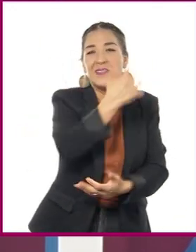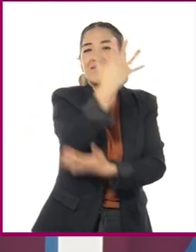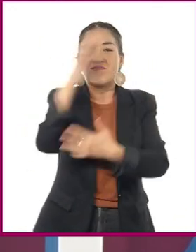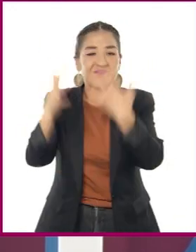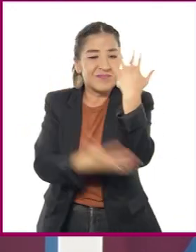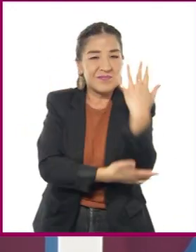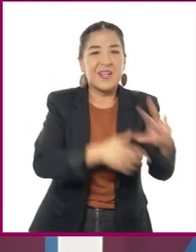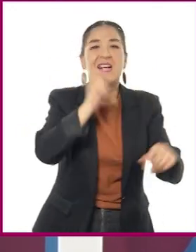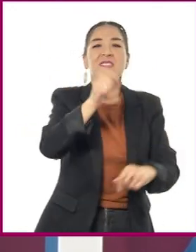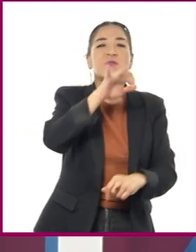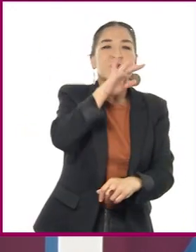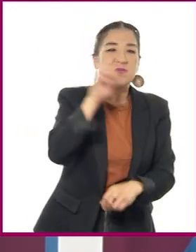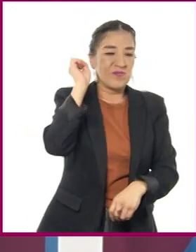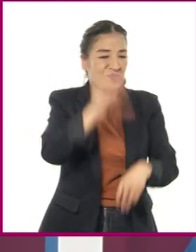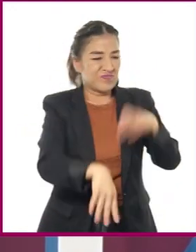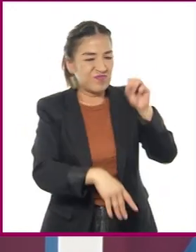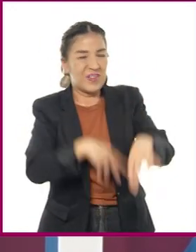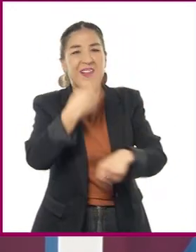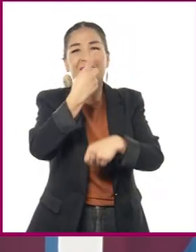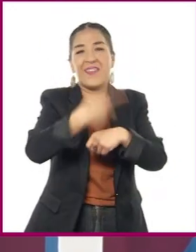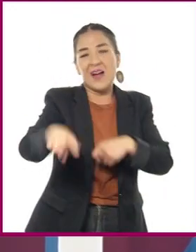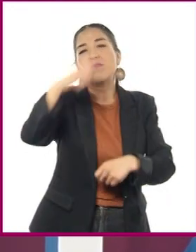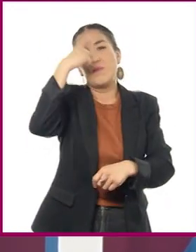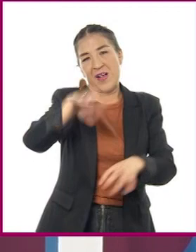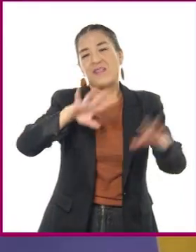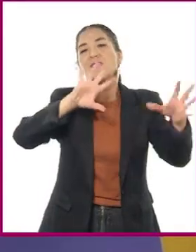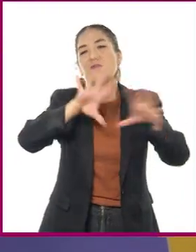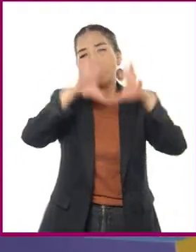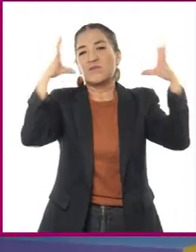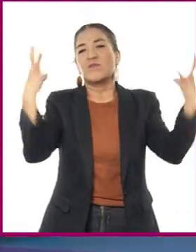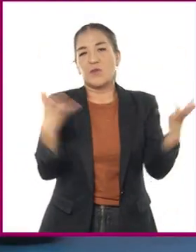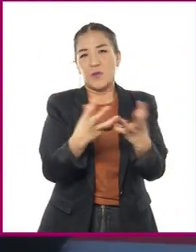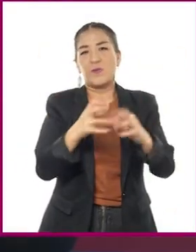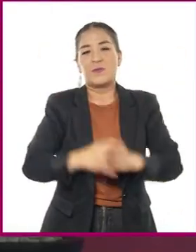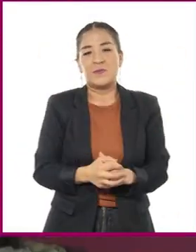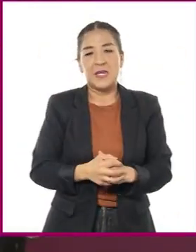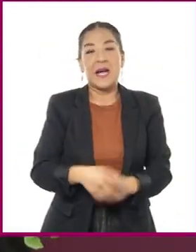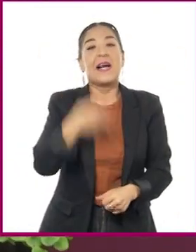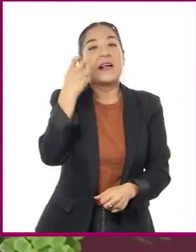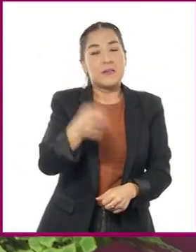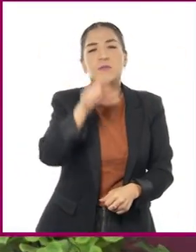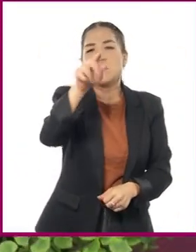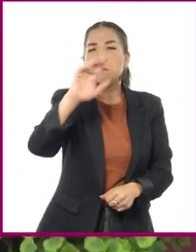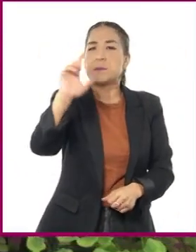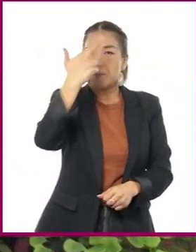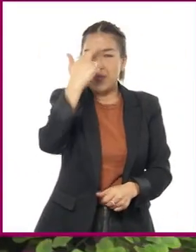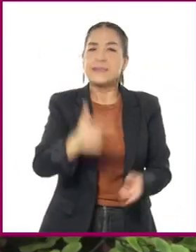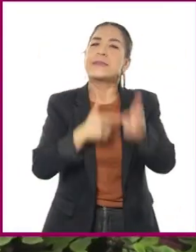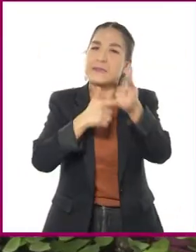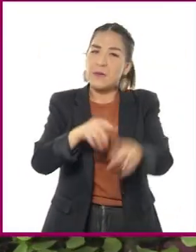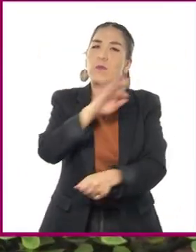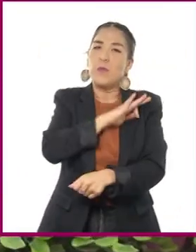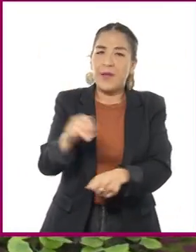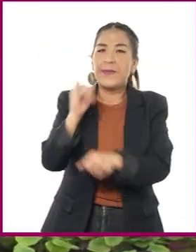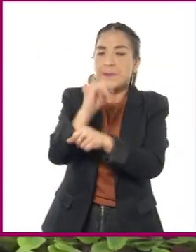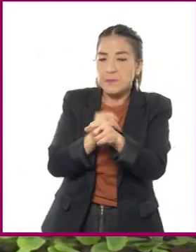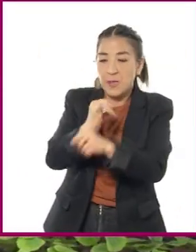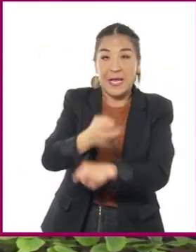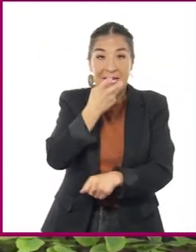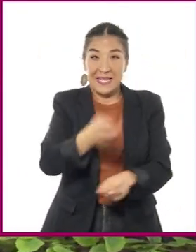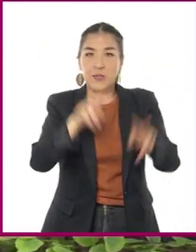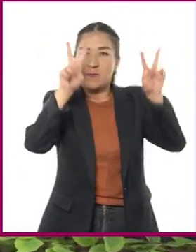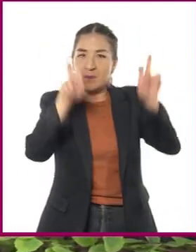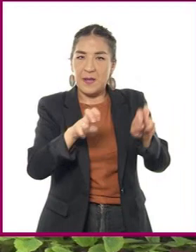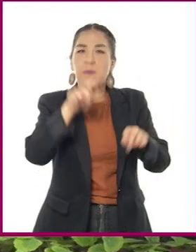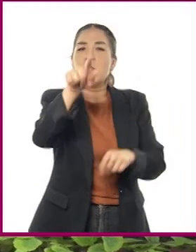desechan contaminantes dañinos para el medio ambiente. Recuerden que pueden seguir investigando más sobre el tema en